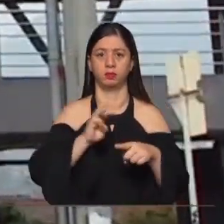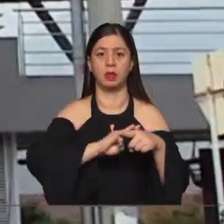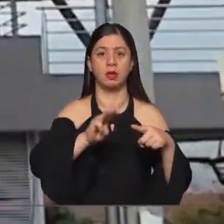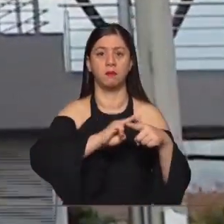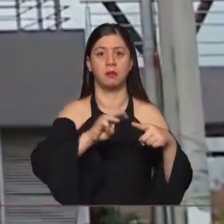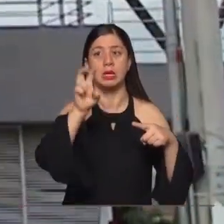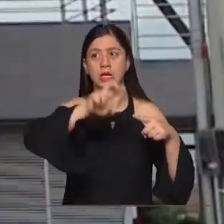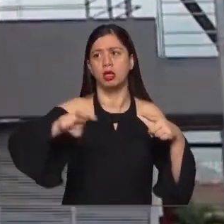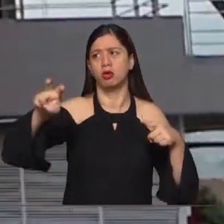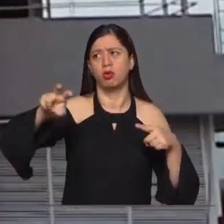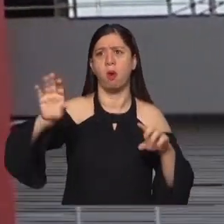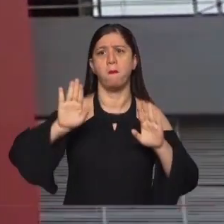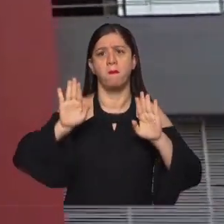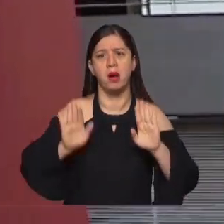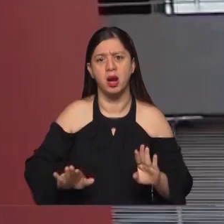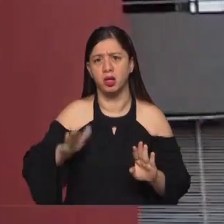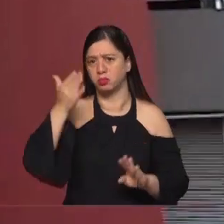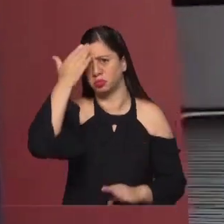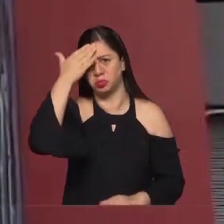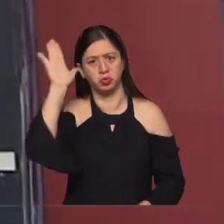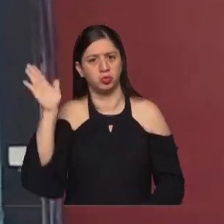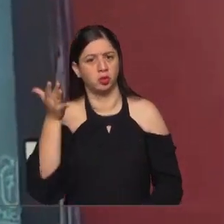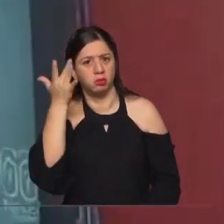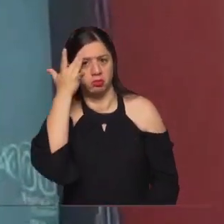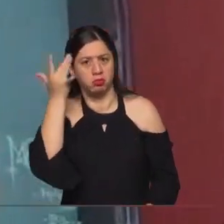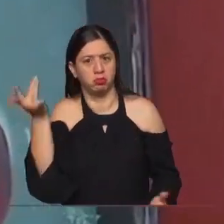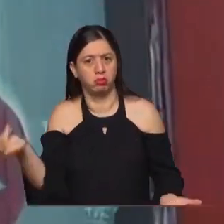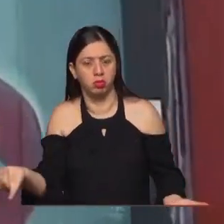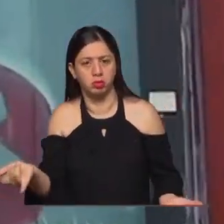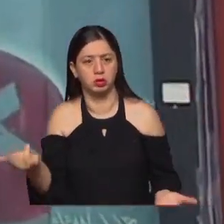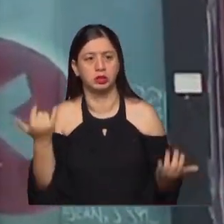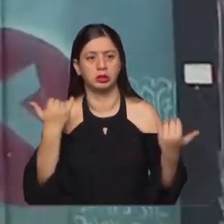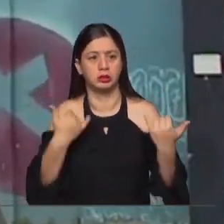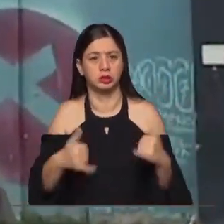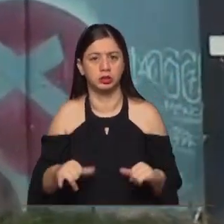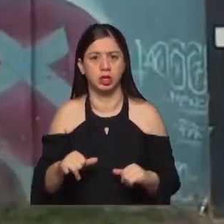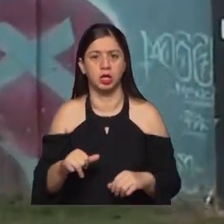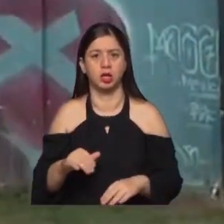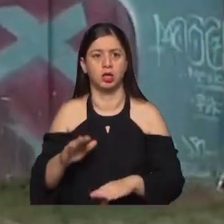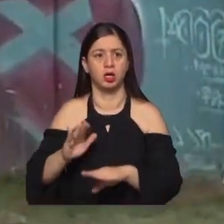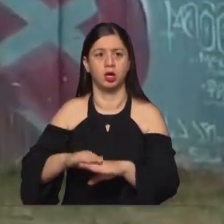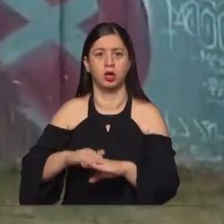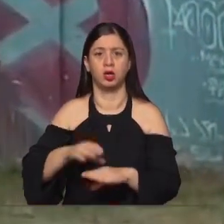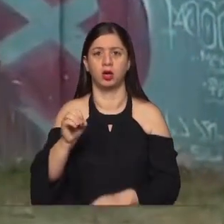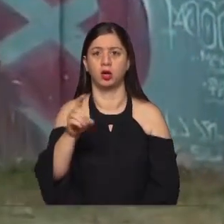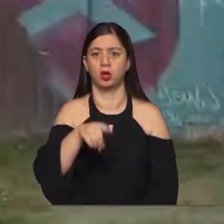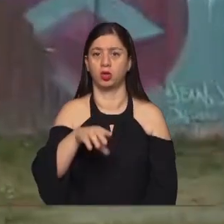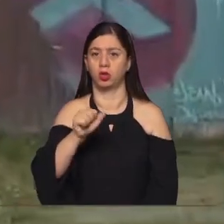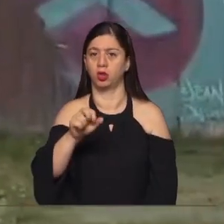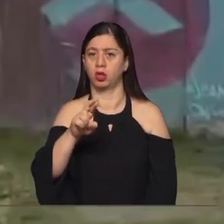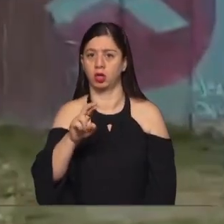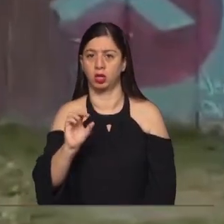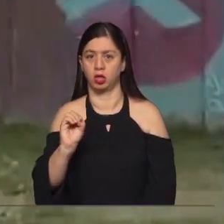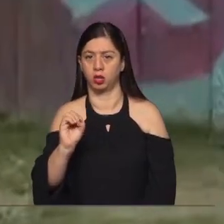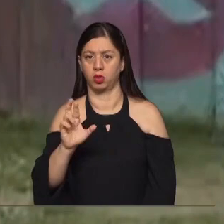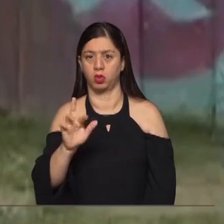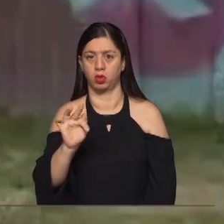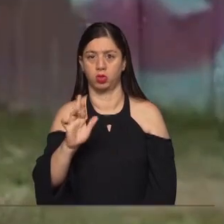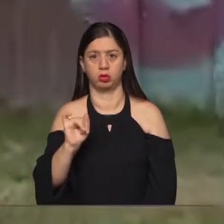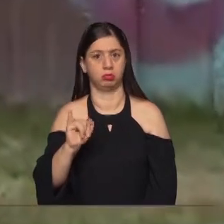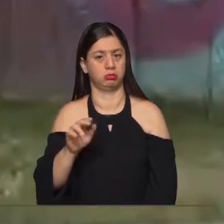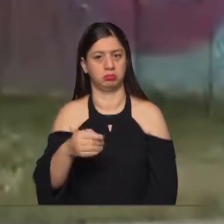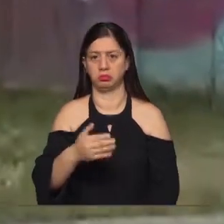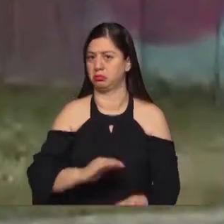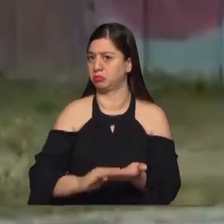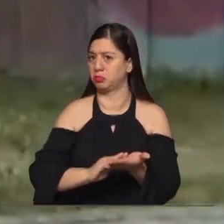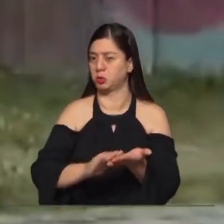no sabemos por qué. Ya pues hemos estado hablando con el señor Oscar Ortiz y pues no nos ha dado ninguna solución